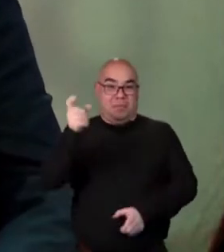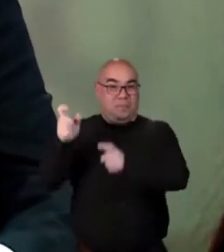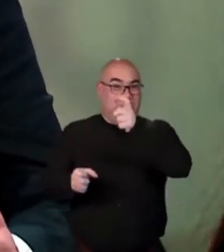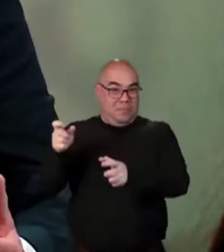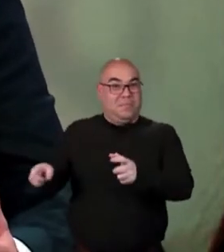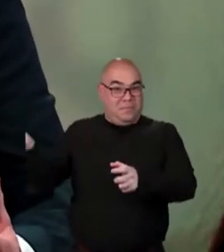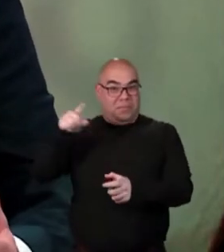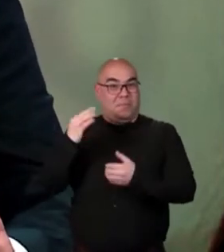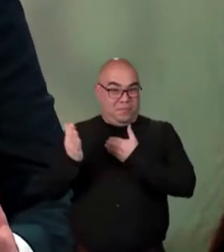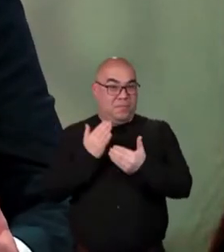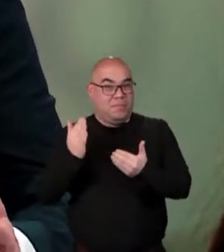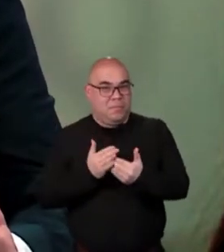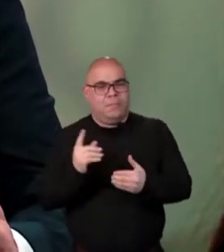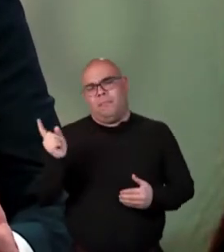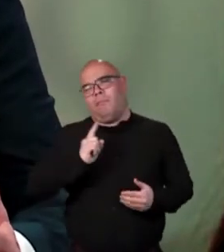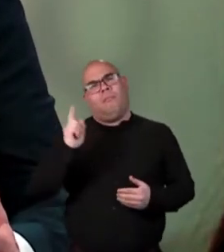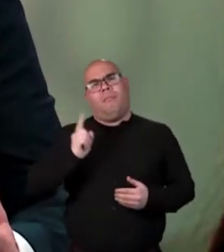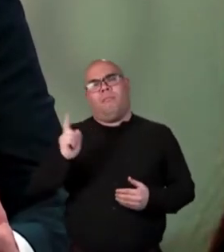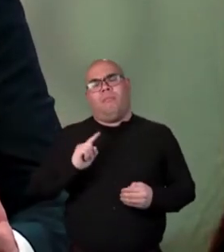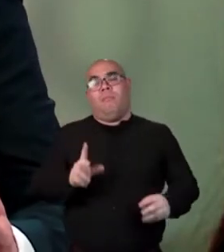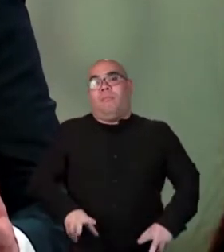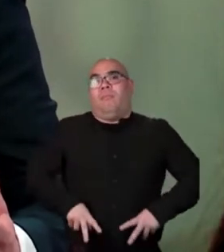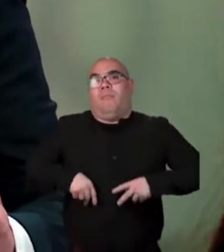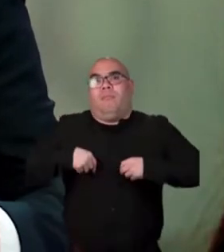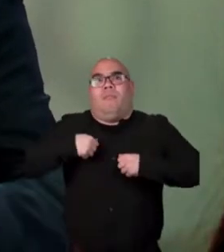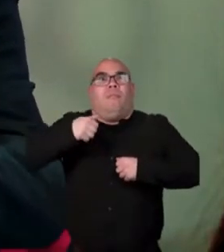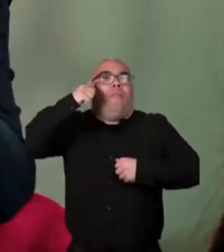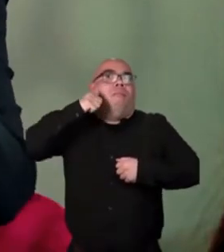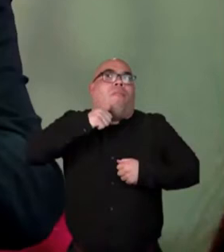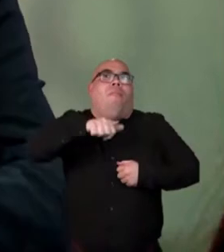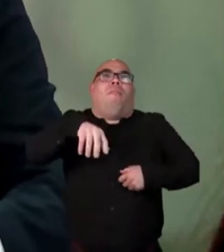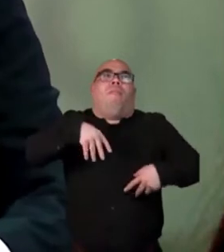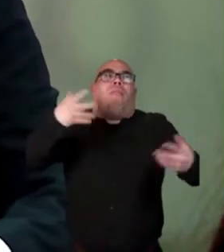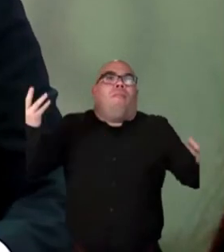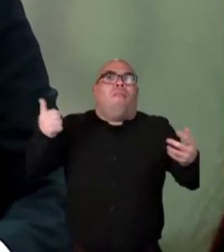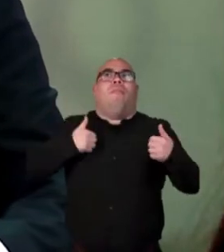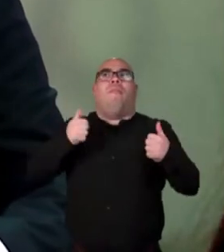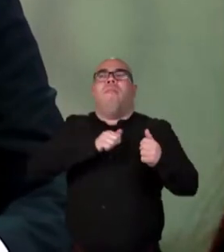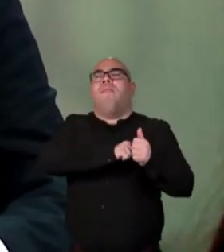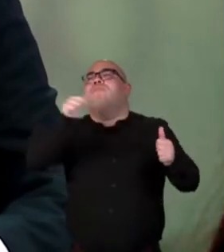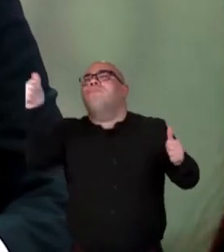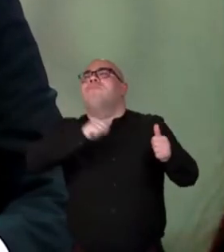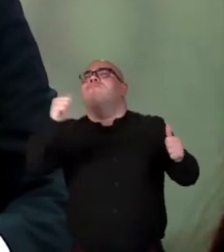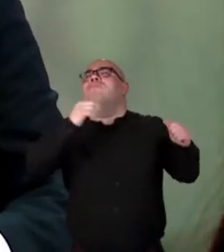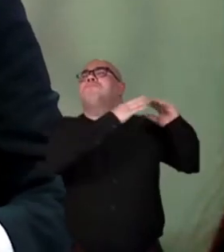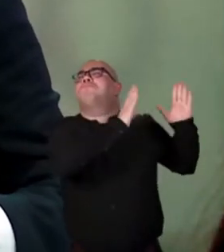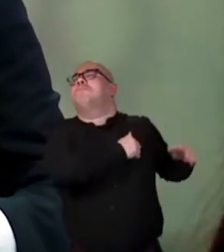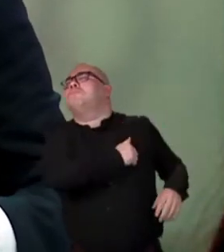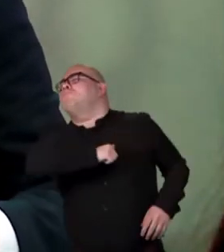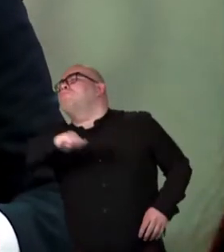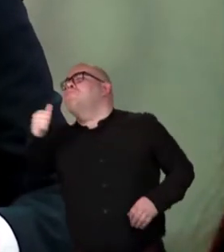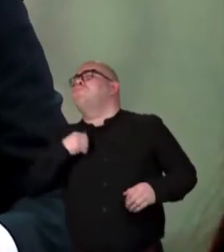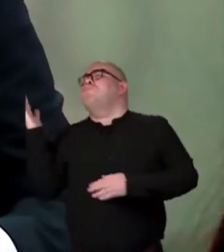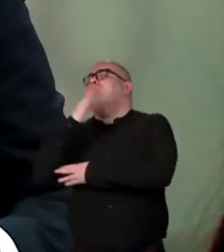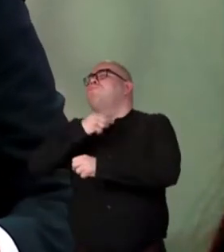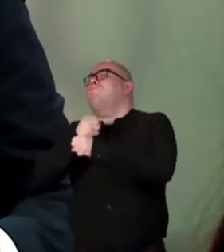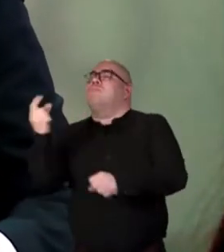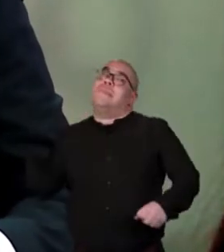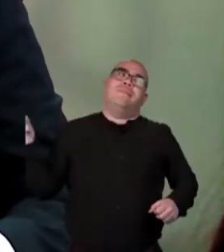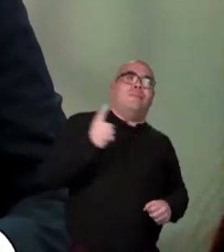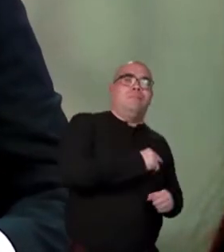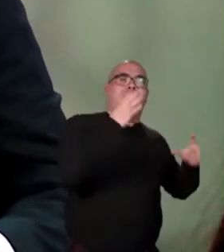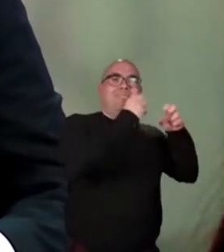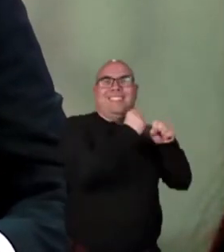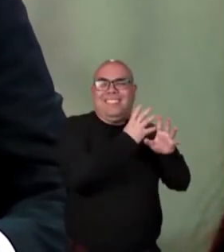tuvimos que cambiar una rutina de vida porque puede ser eso nos enseñó la pandemia como decía al doctor lynn davis la pandemia trajo consigo cosas muy duras pero